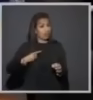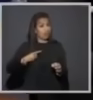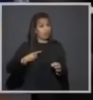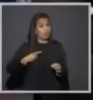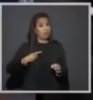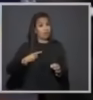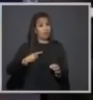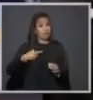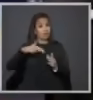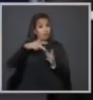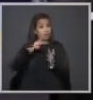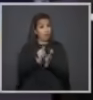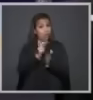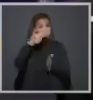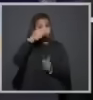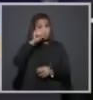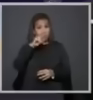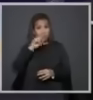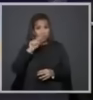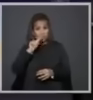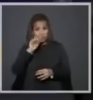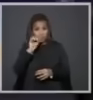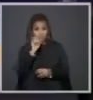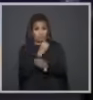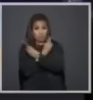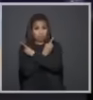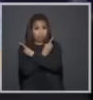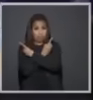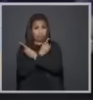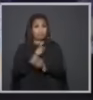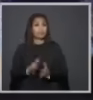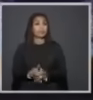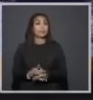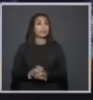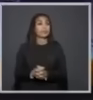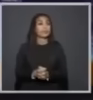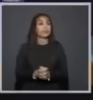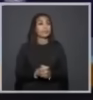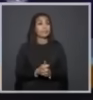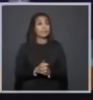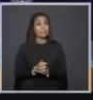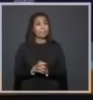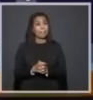olvidemos que tenemos un sistema presidencialista,